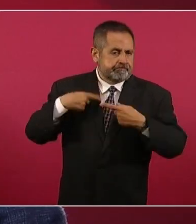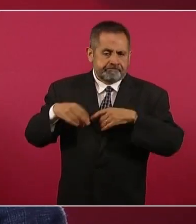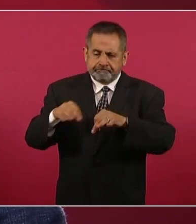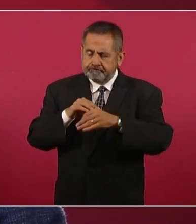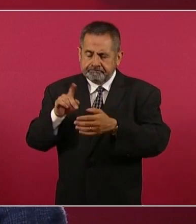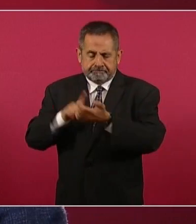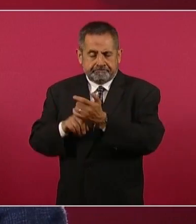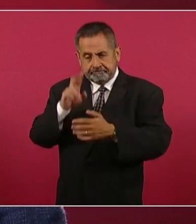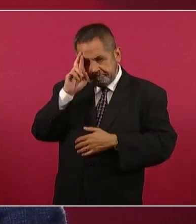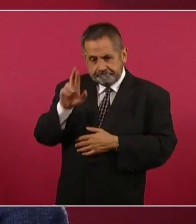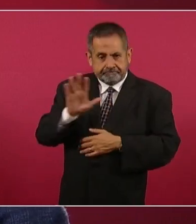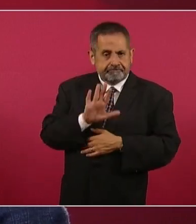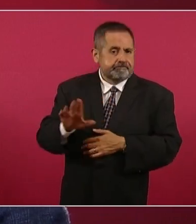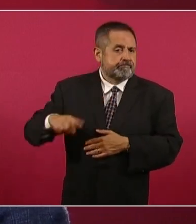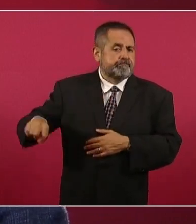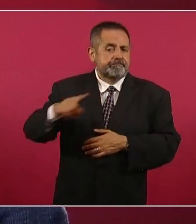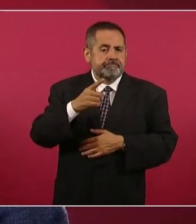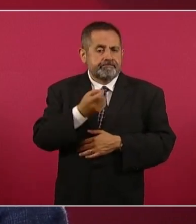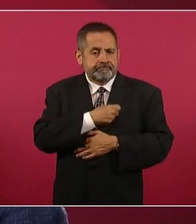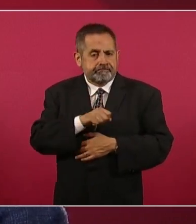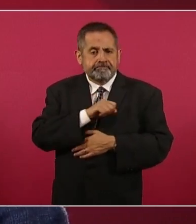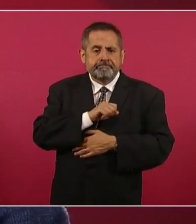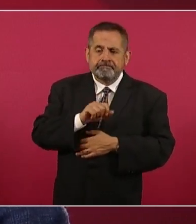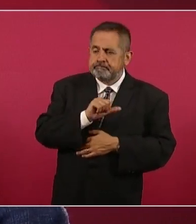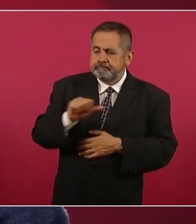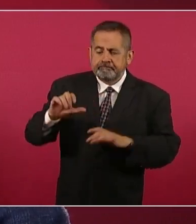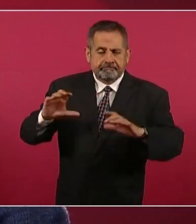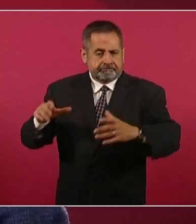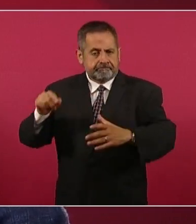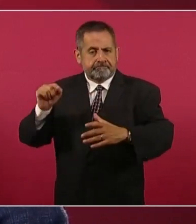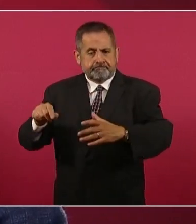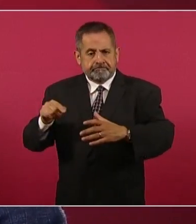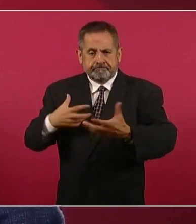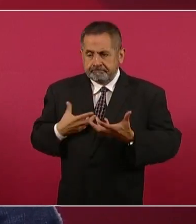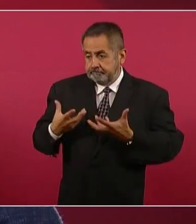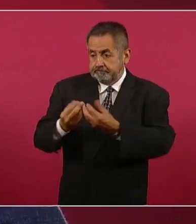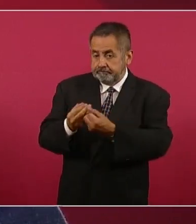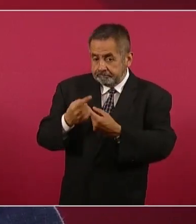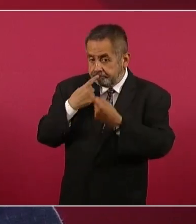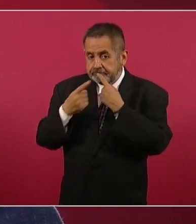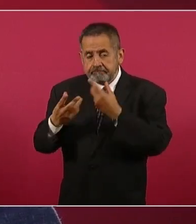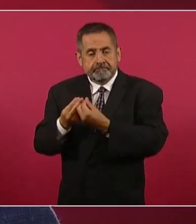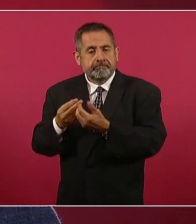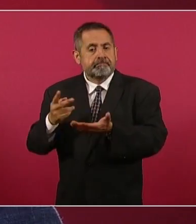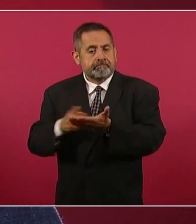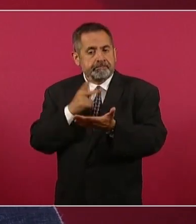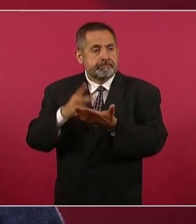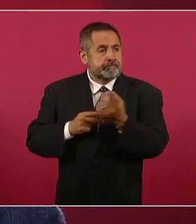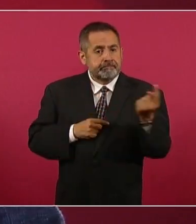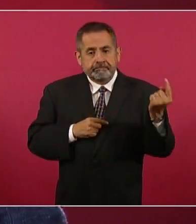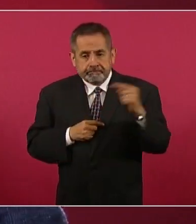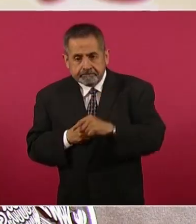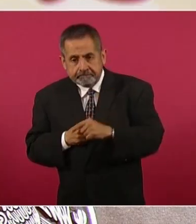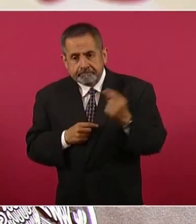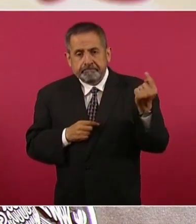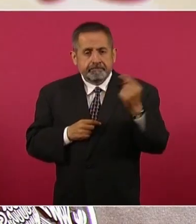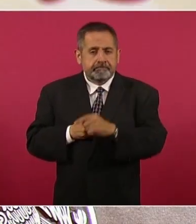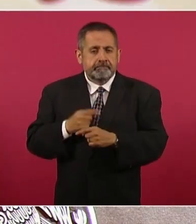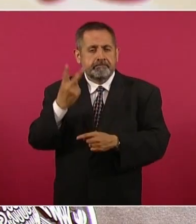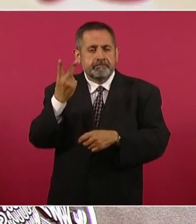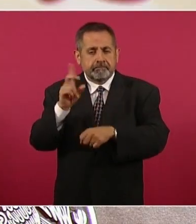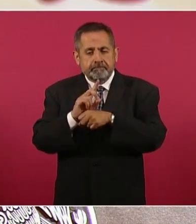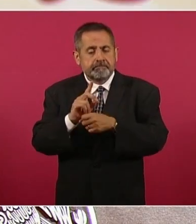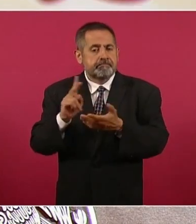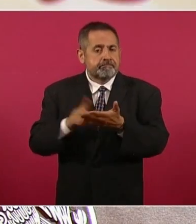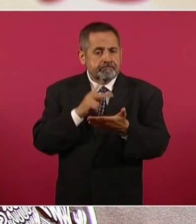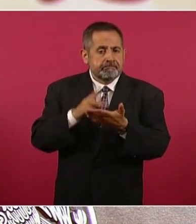trabajadores de salud, que en forma continua estamos, digo estamos porque yo también tengo que venir aquí al menos 2 días a la